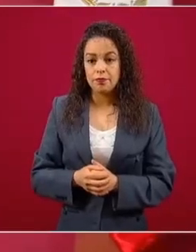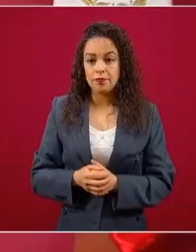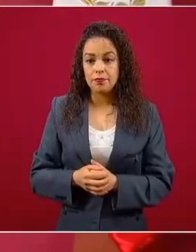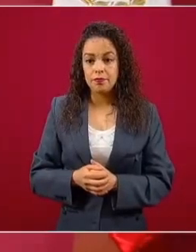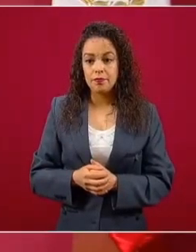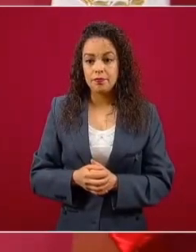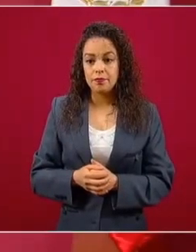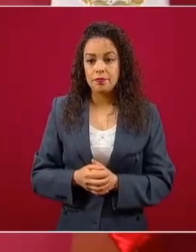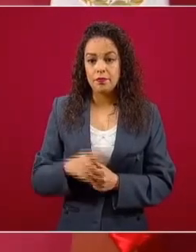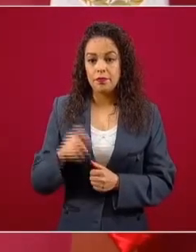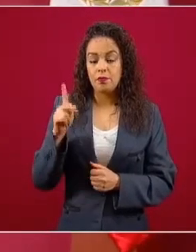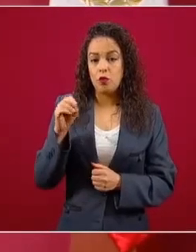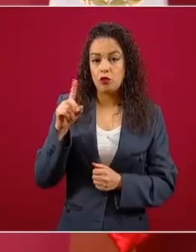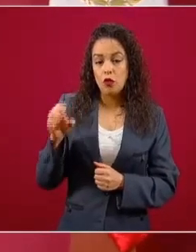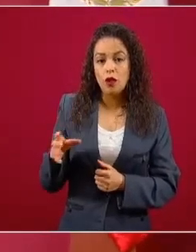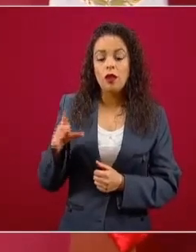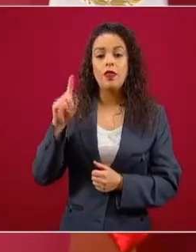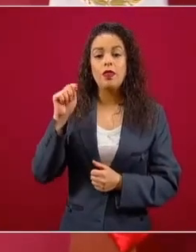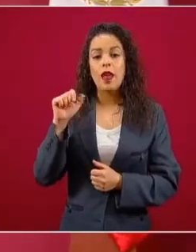Y el tacalate,